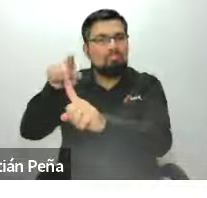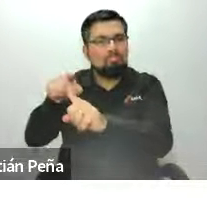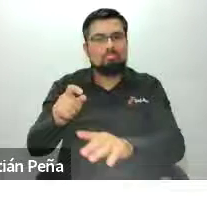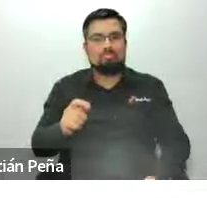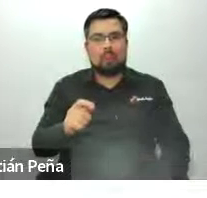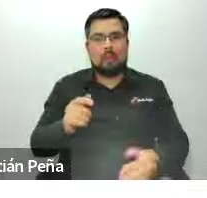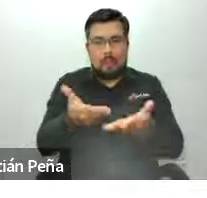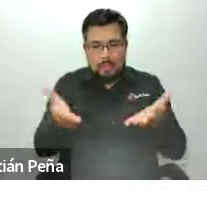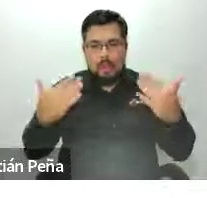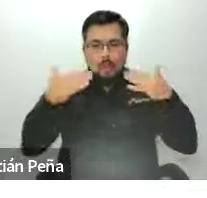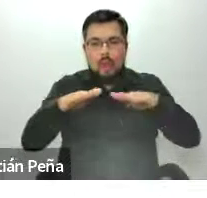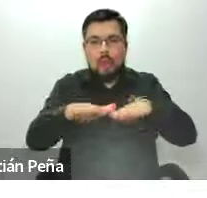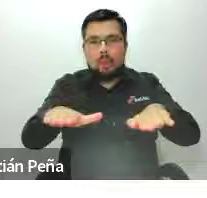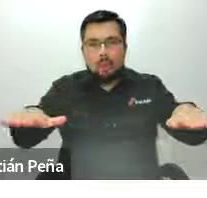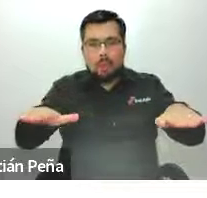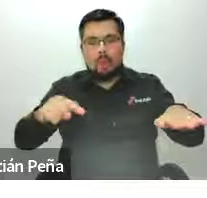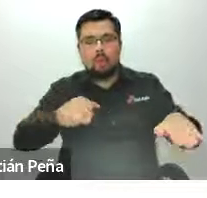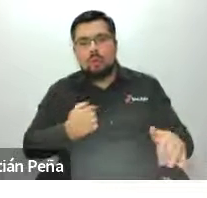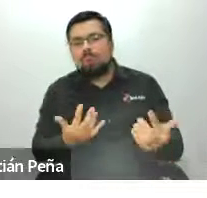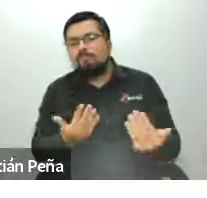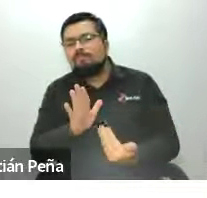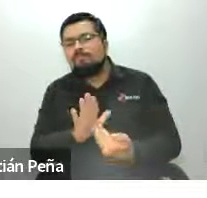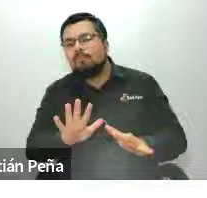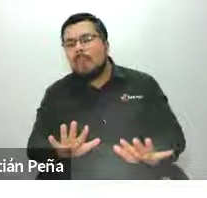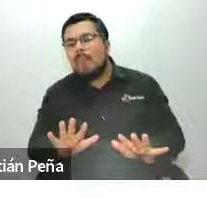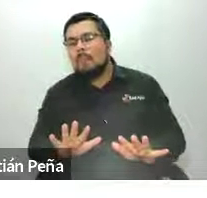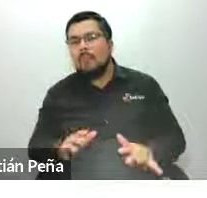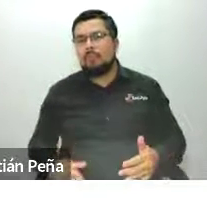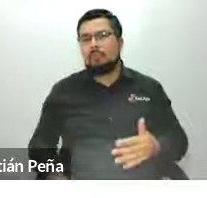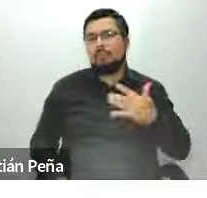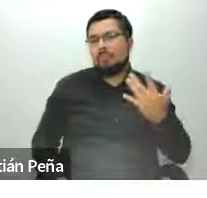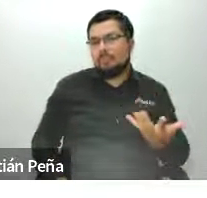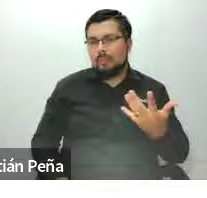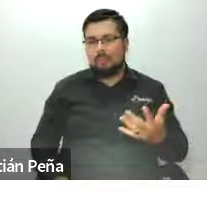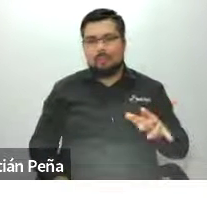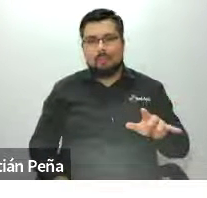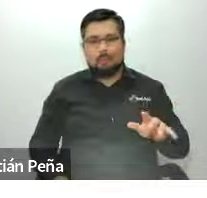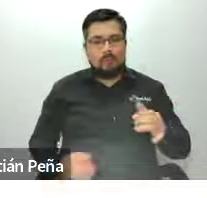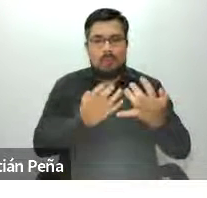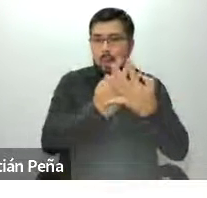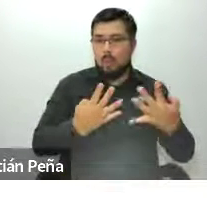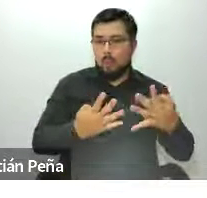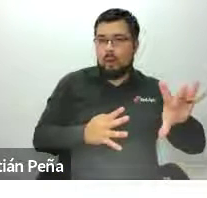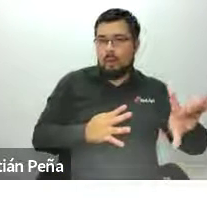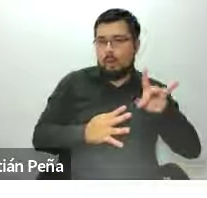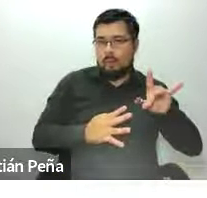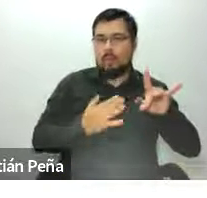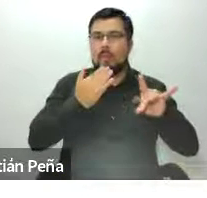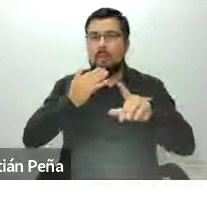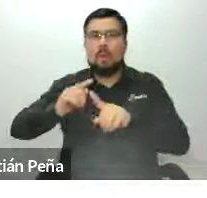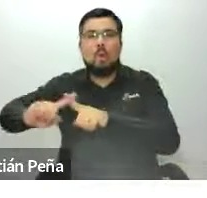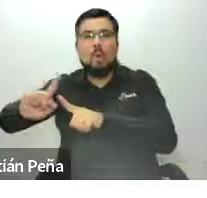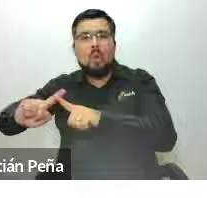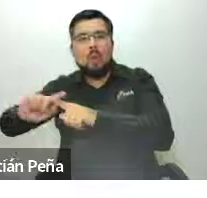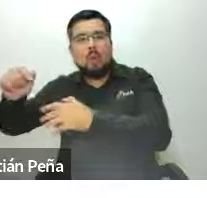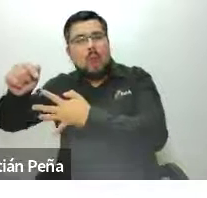estudiantes? Que de alguna manera considera esto del currículum, pero además agrega estos otros elementos de la educación especial